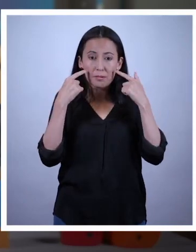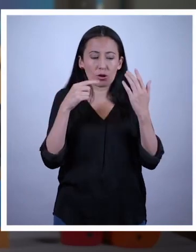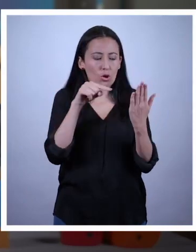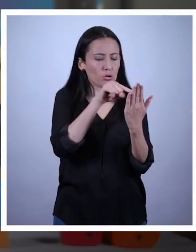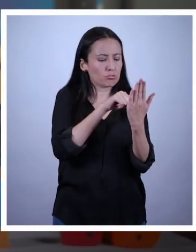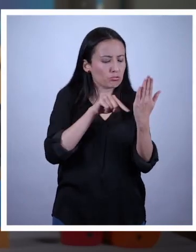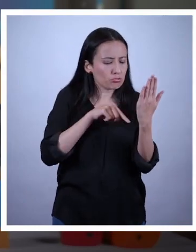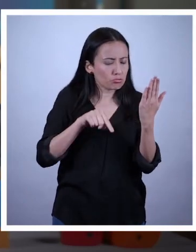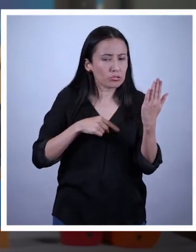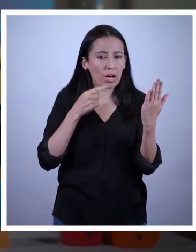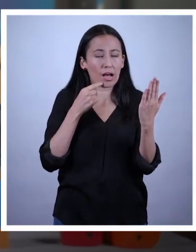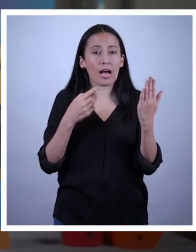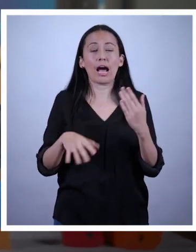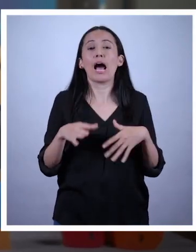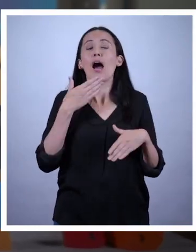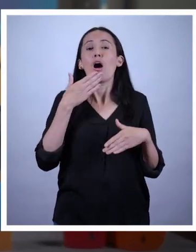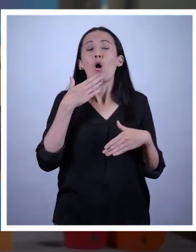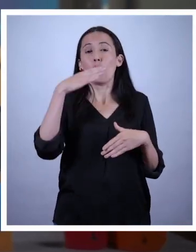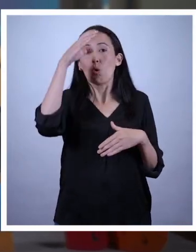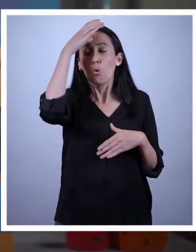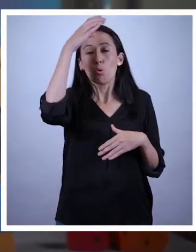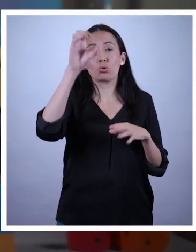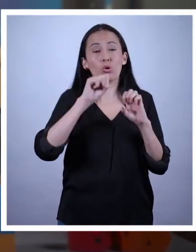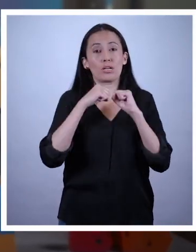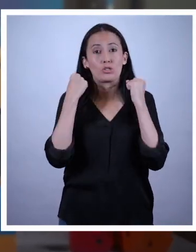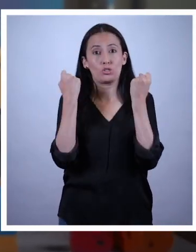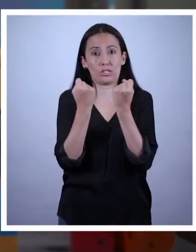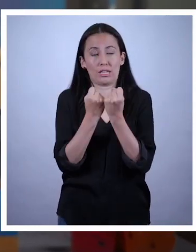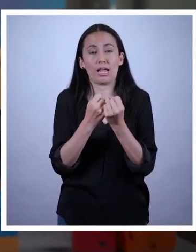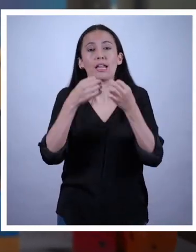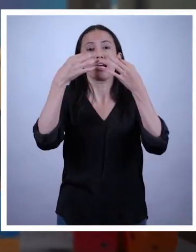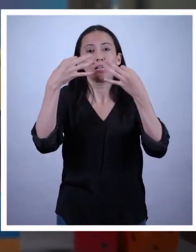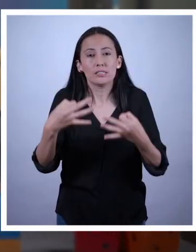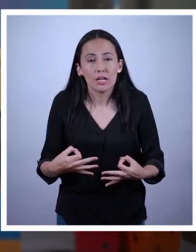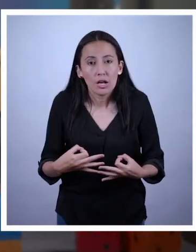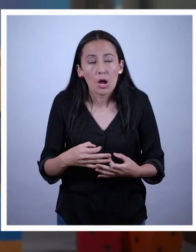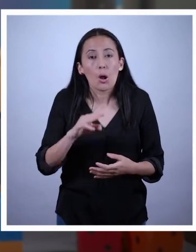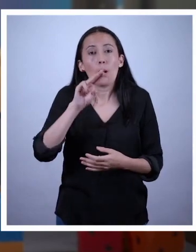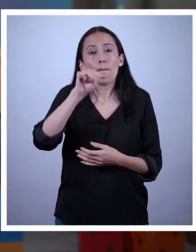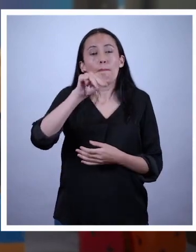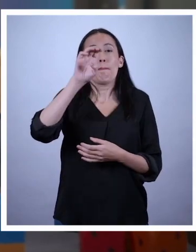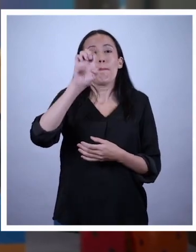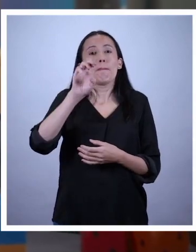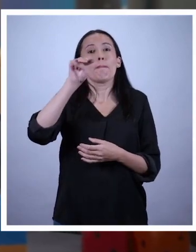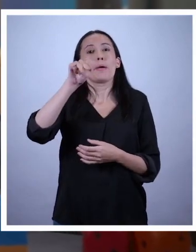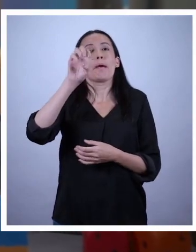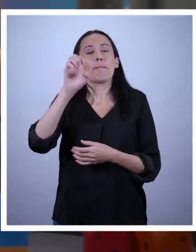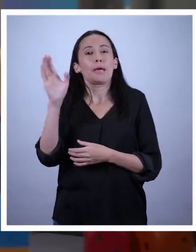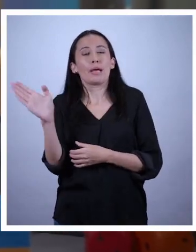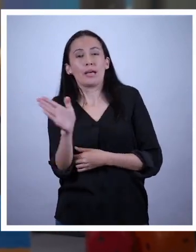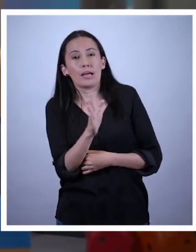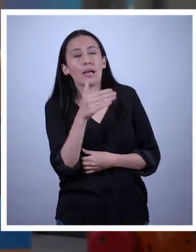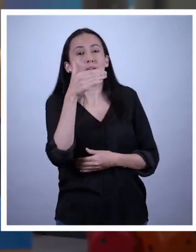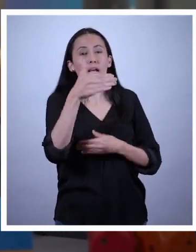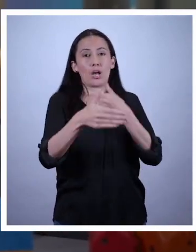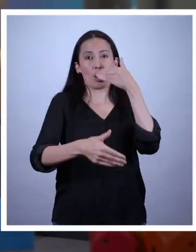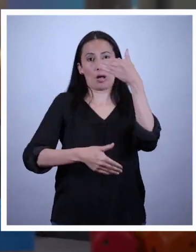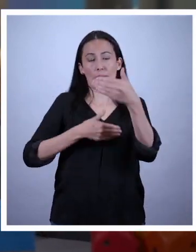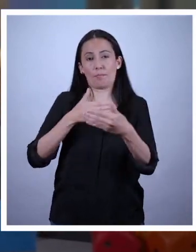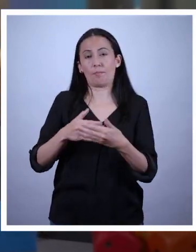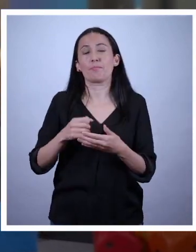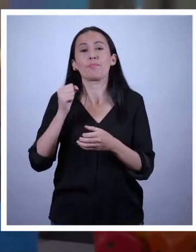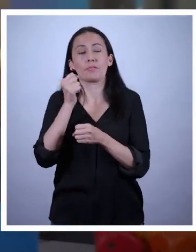libro, nuestro pana Richard habla de que la producción cultural de las sociedades es de por sí un meme. Es